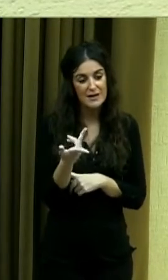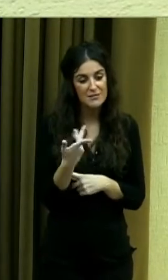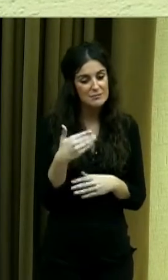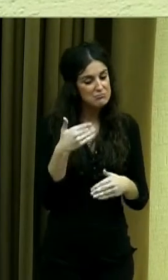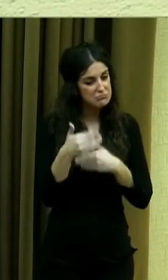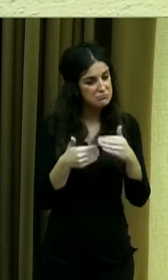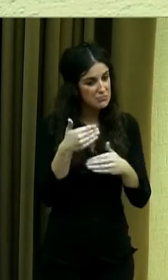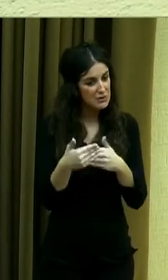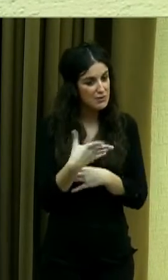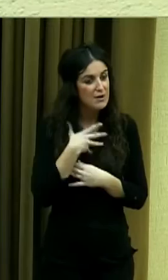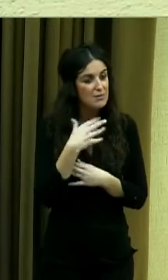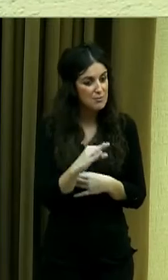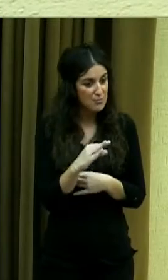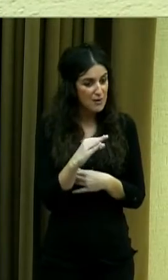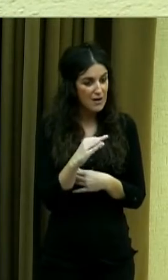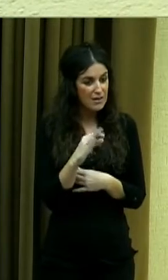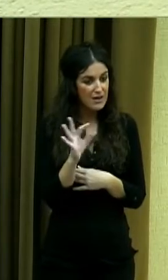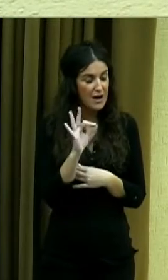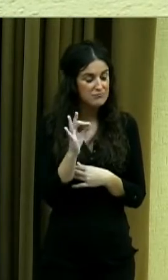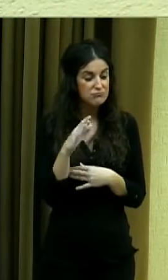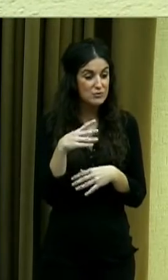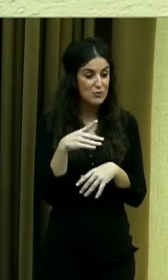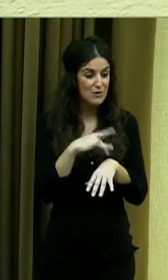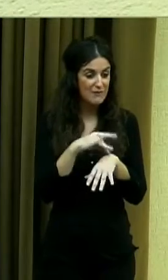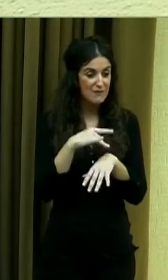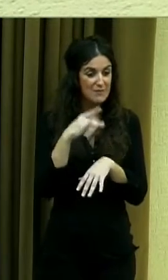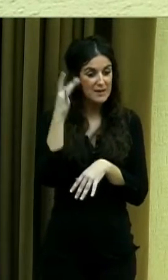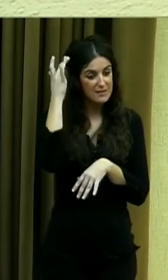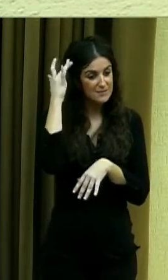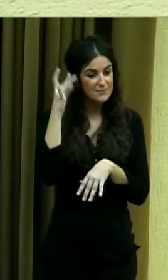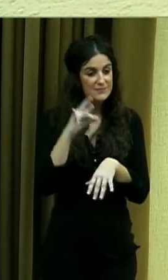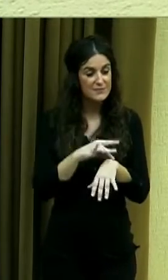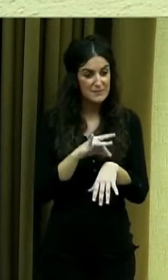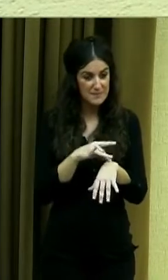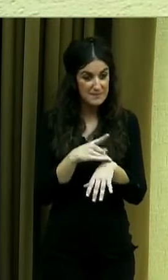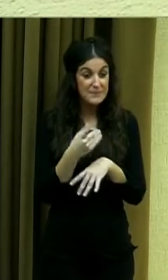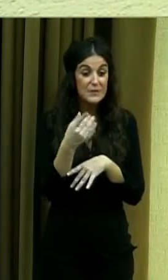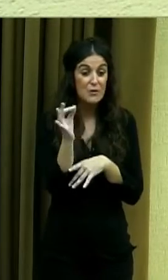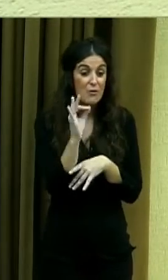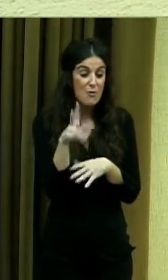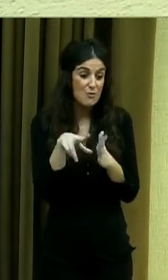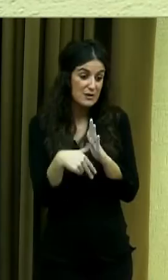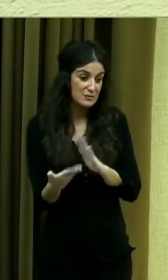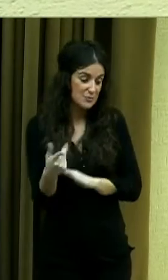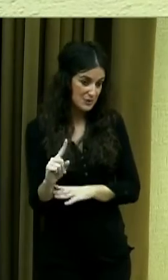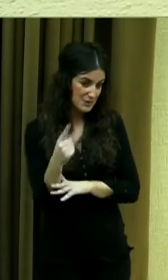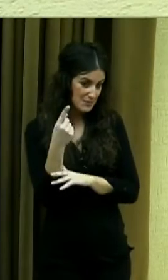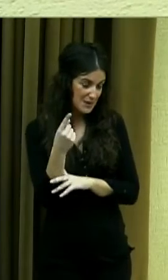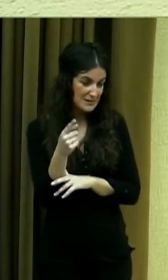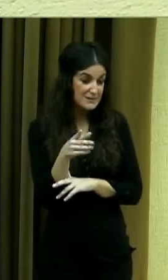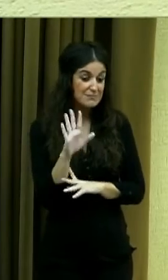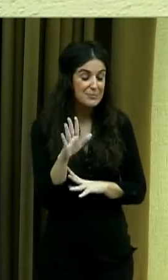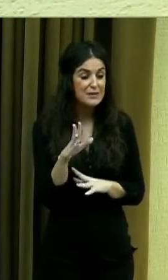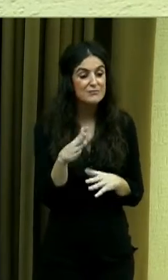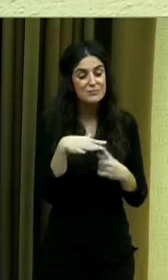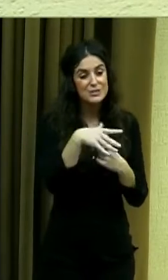hacia una encefalopatía o hacia un retraso muchísimo más importante, pero hay casos leves en donde no